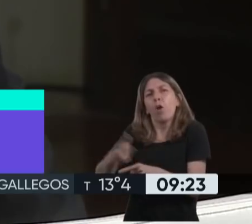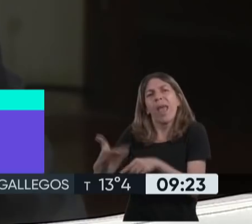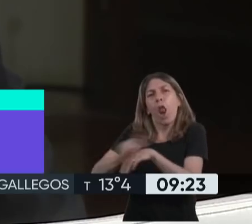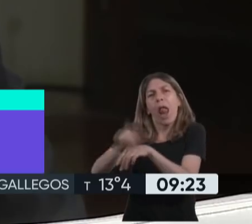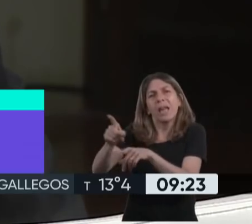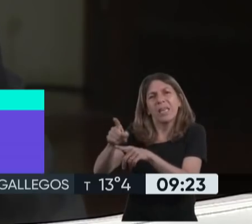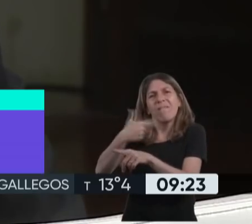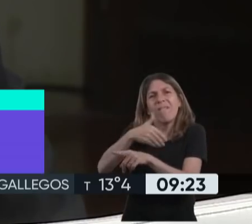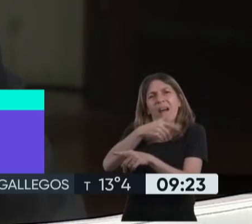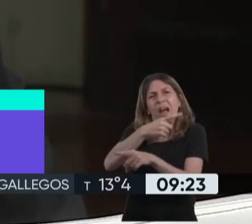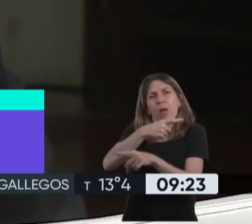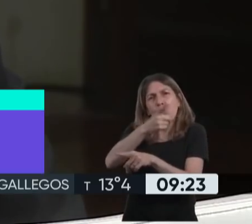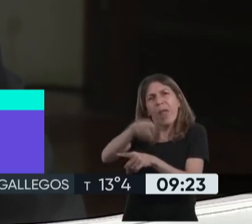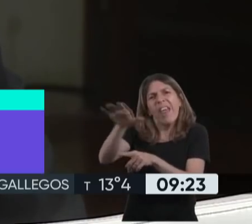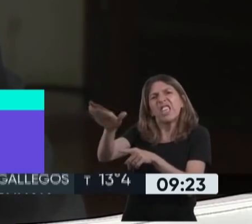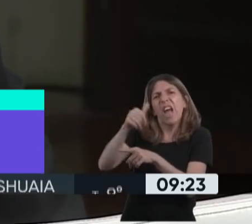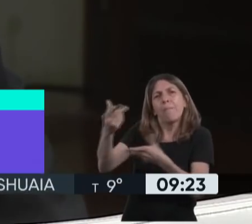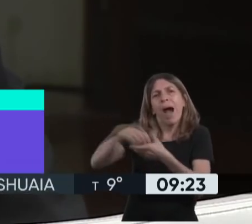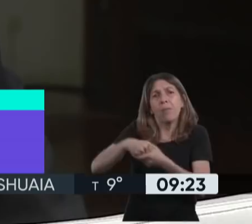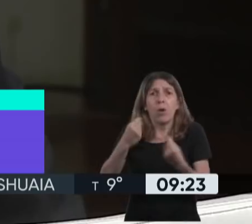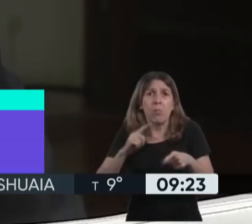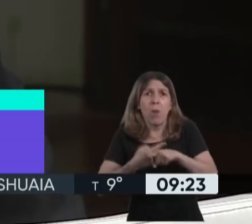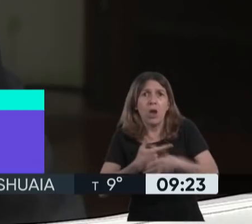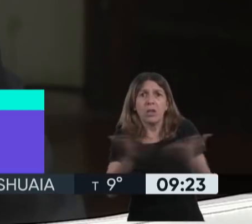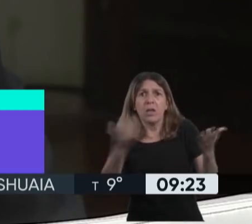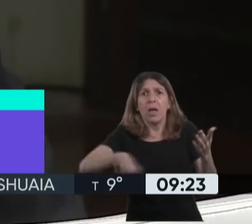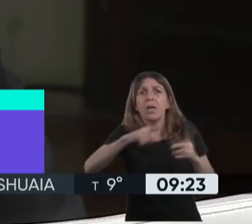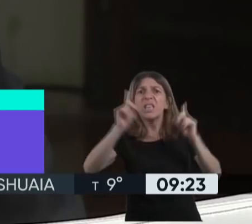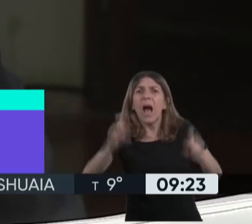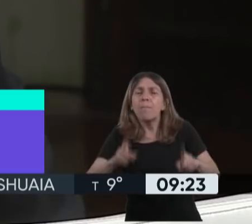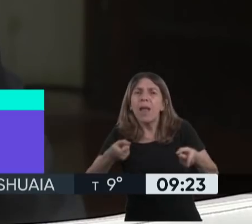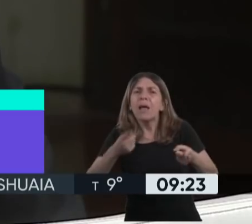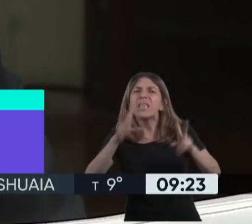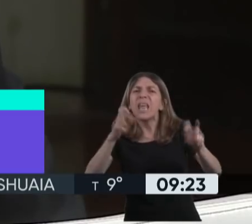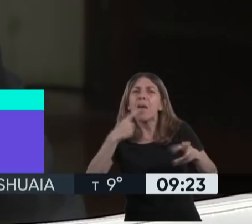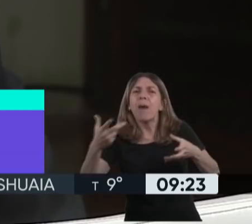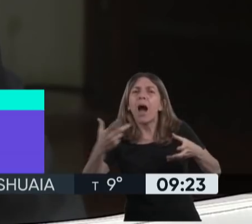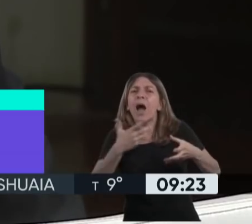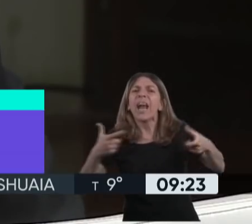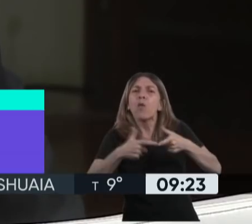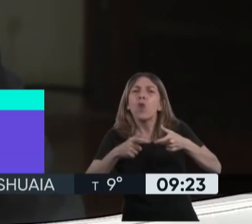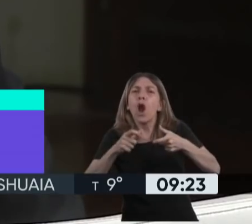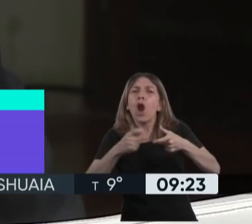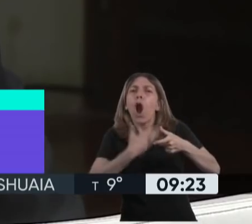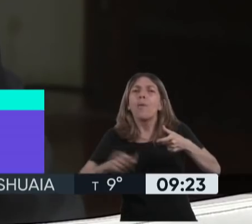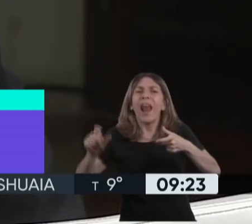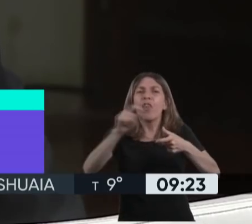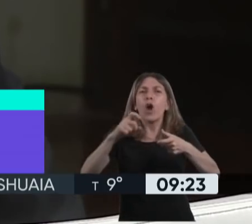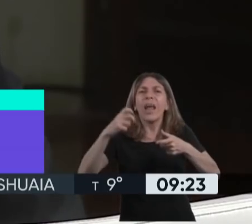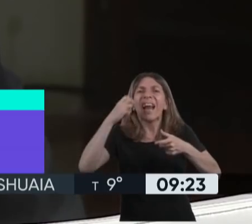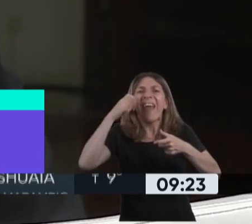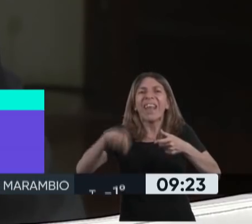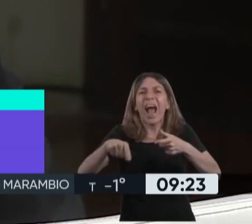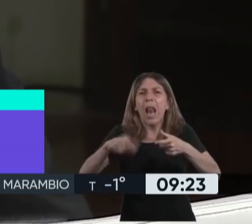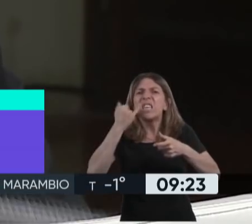posible un entendimiento en este tema, que es una política de Estado? Y respecto a la reunión con los gobernadores radicales, si ya está establecida la fecha y